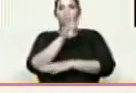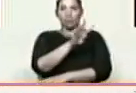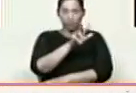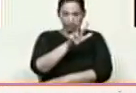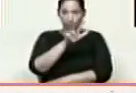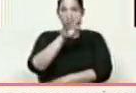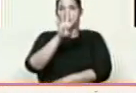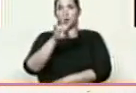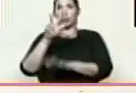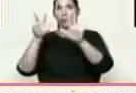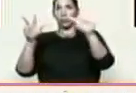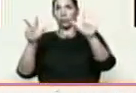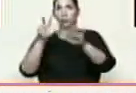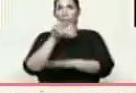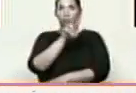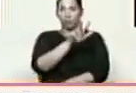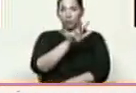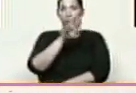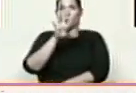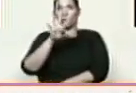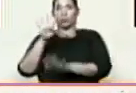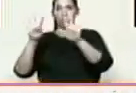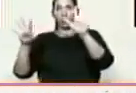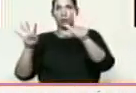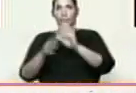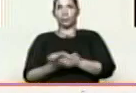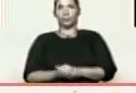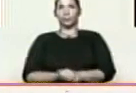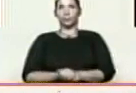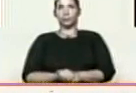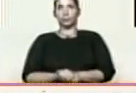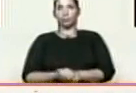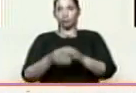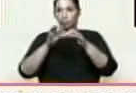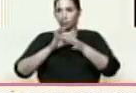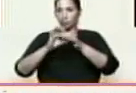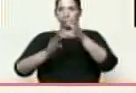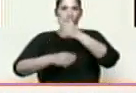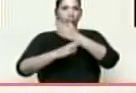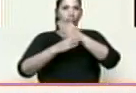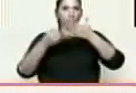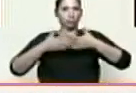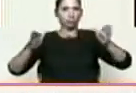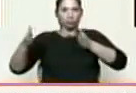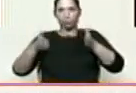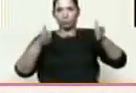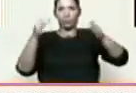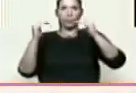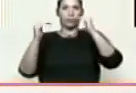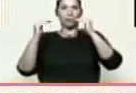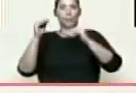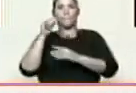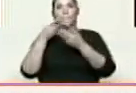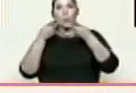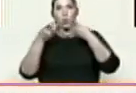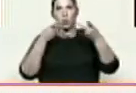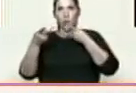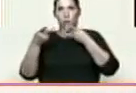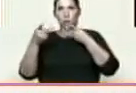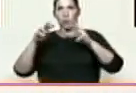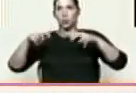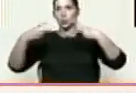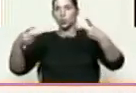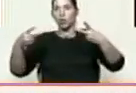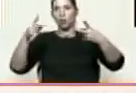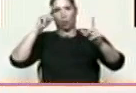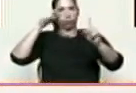el numeral y el artículo 5 también, con el firme propósito de abrir una ruta de estabilidad política, un nuevo desencadenante